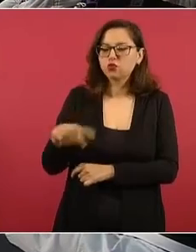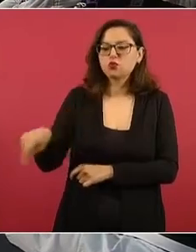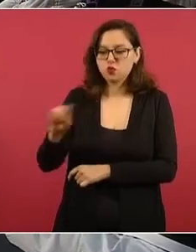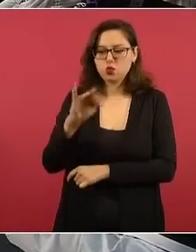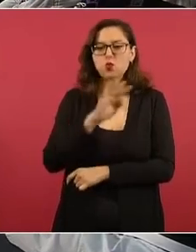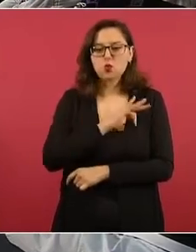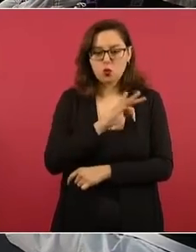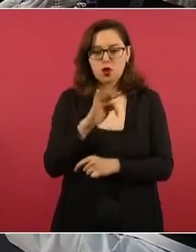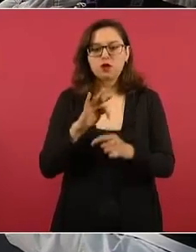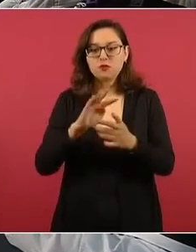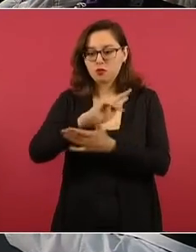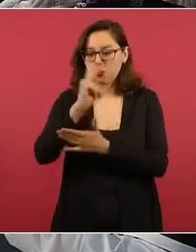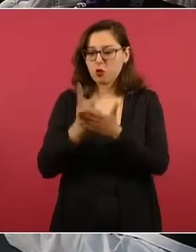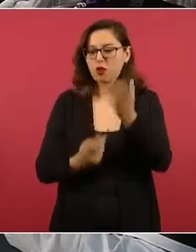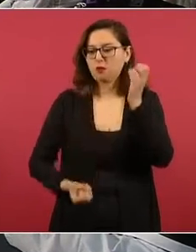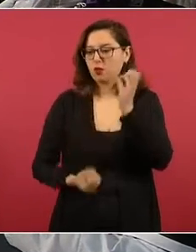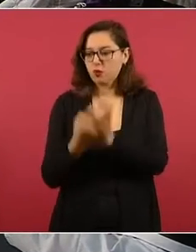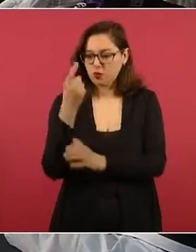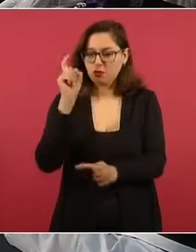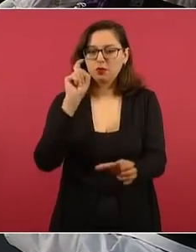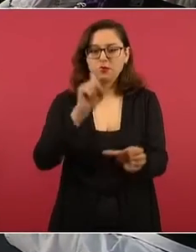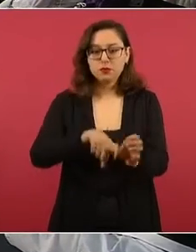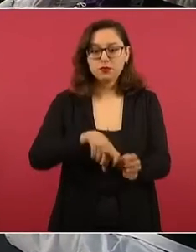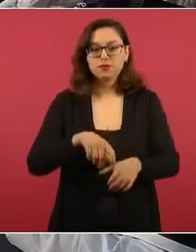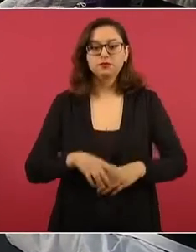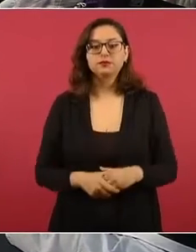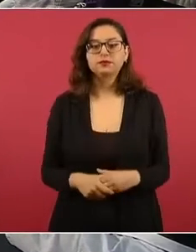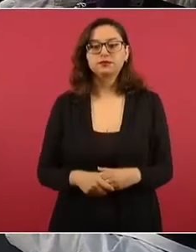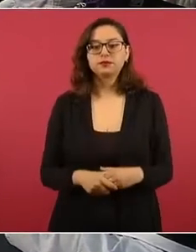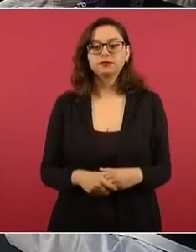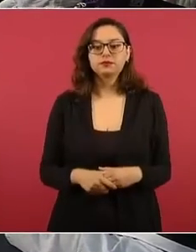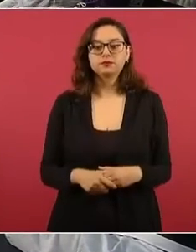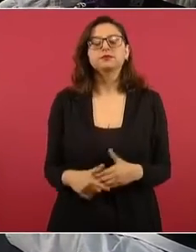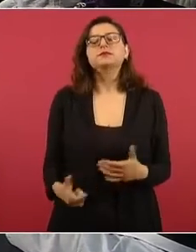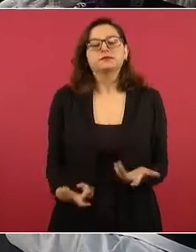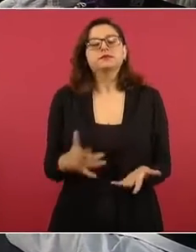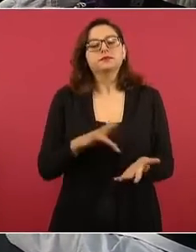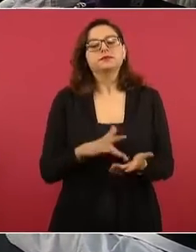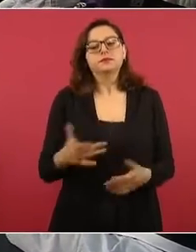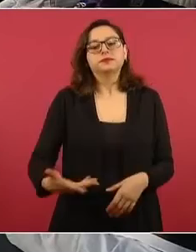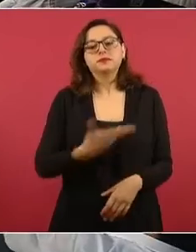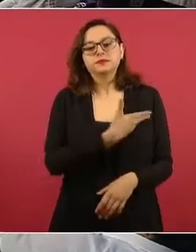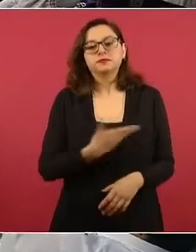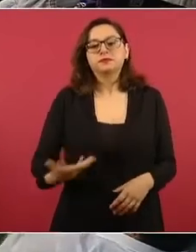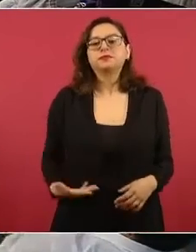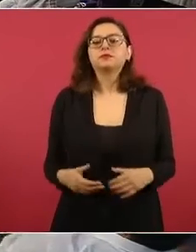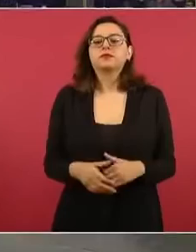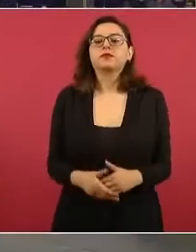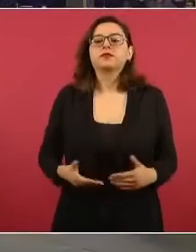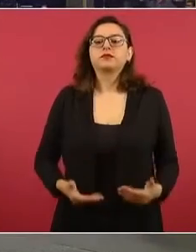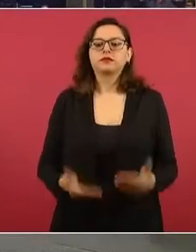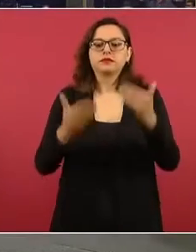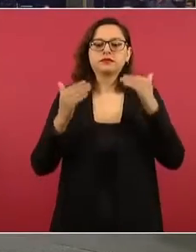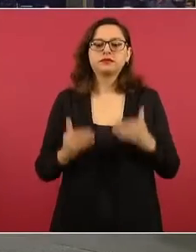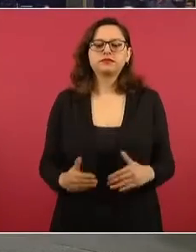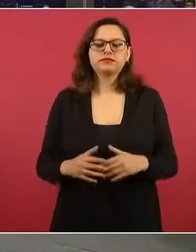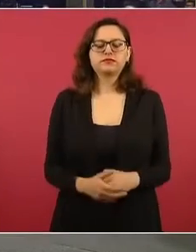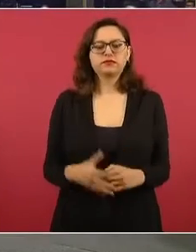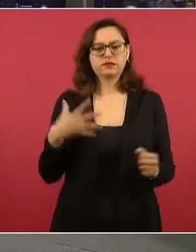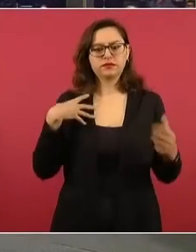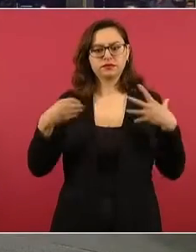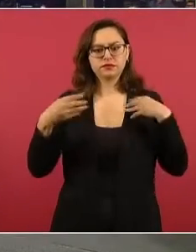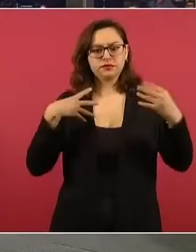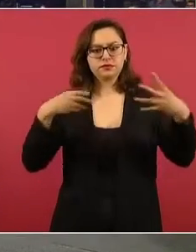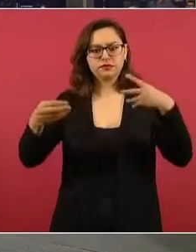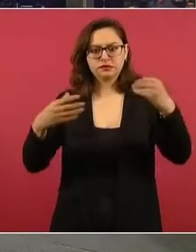social. Ya, gracias. Gracias, presidente. Preguntar ahora sobre el tema de la pandemia. Se ha reportado un incremento